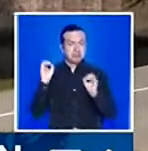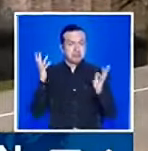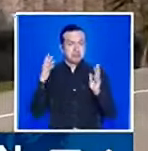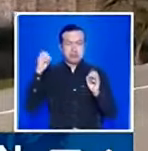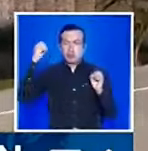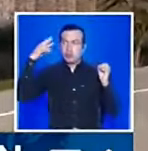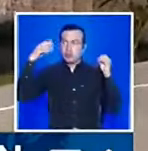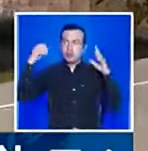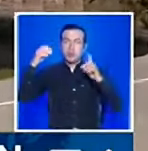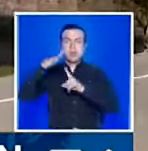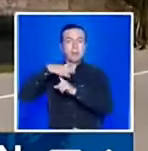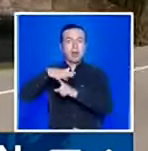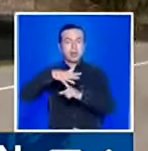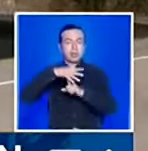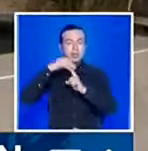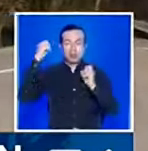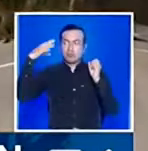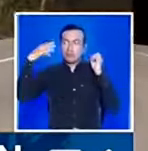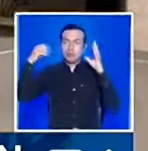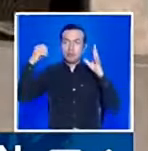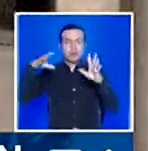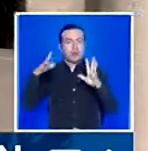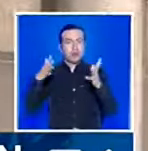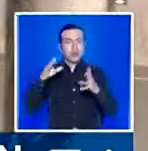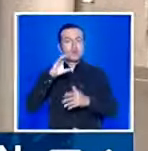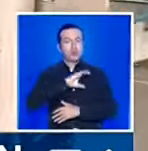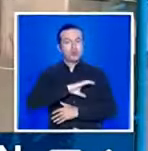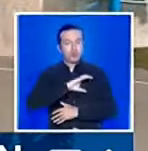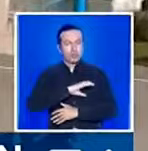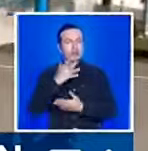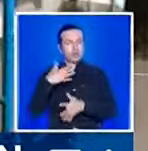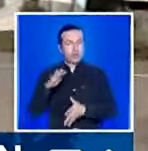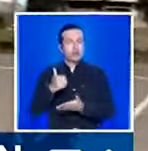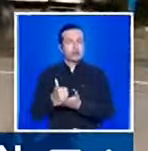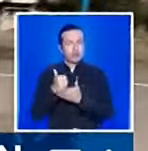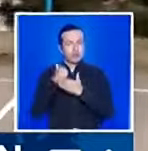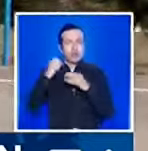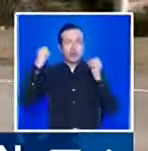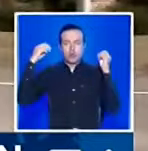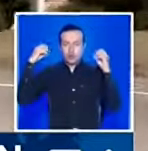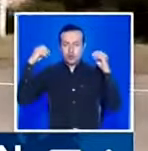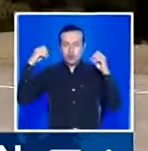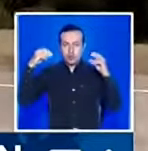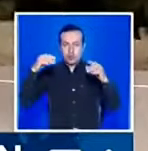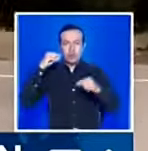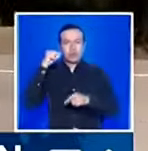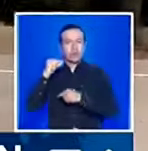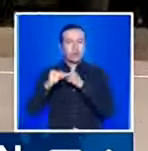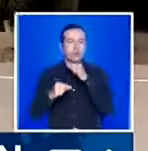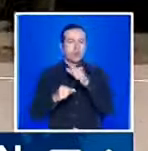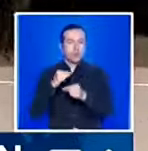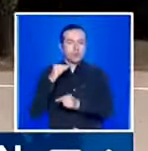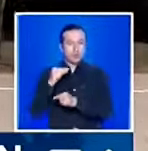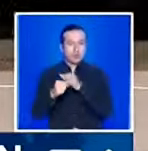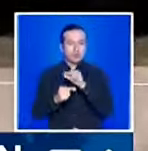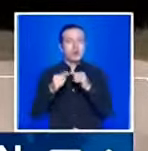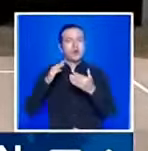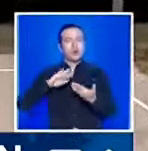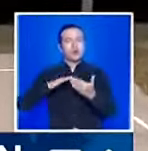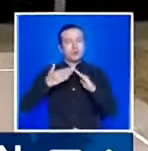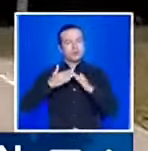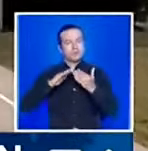alumbrado en el parque. El municipio nos ha ayudado con el alumbrado en el parque y de a poco la comunidad se ha